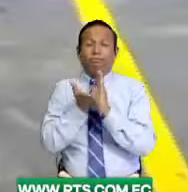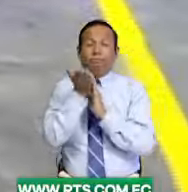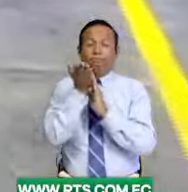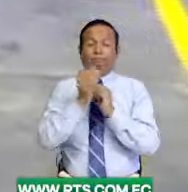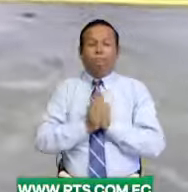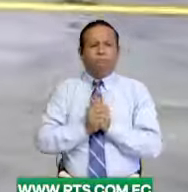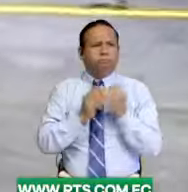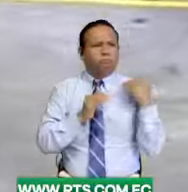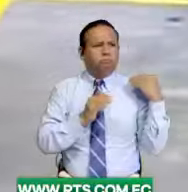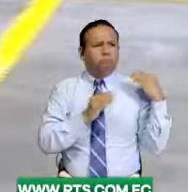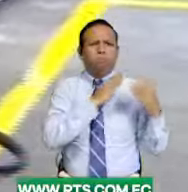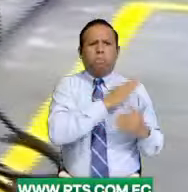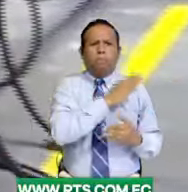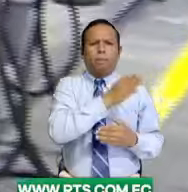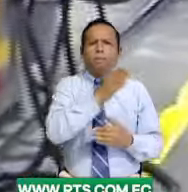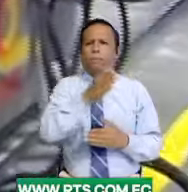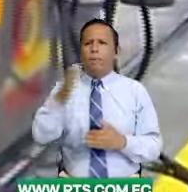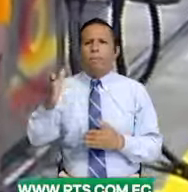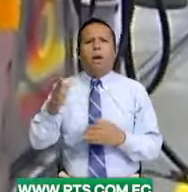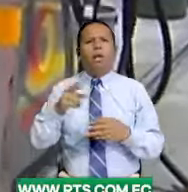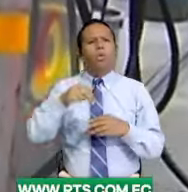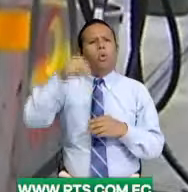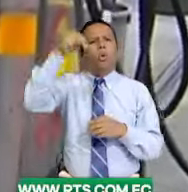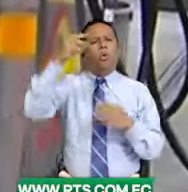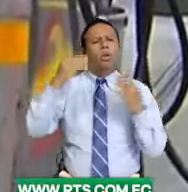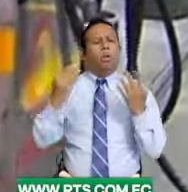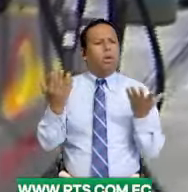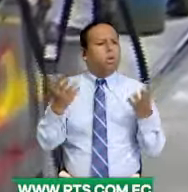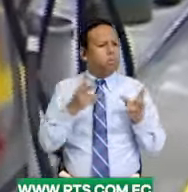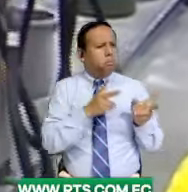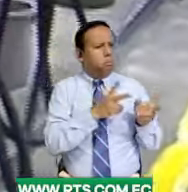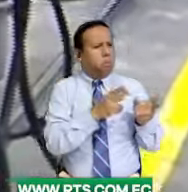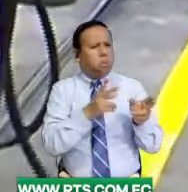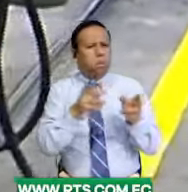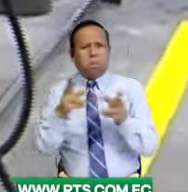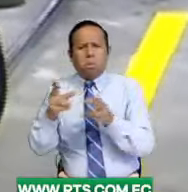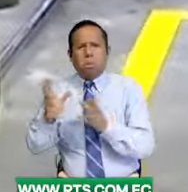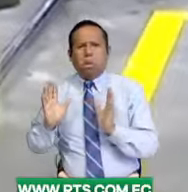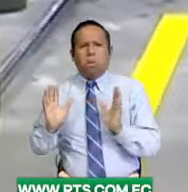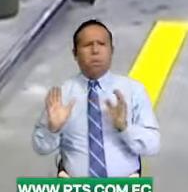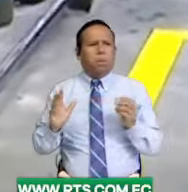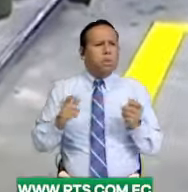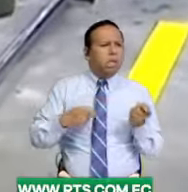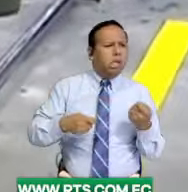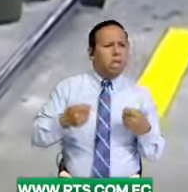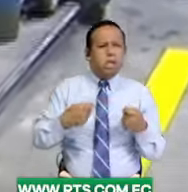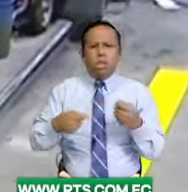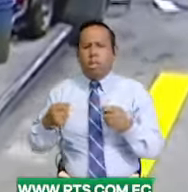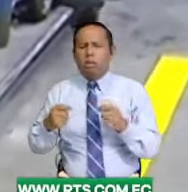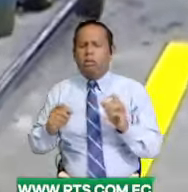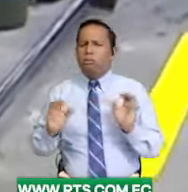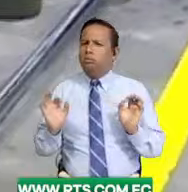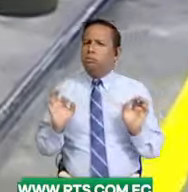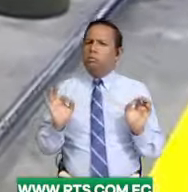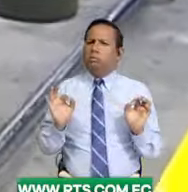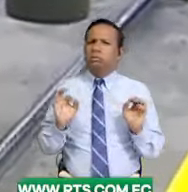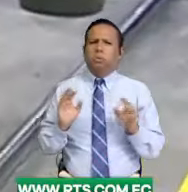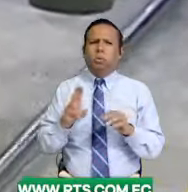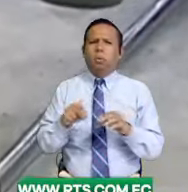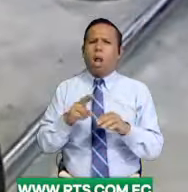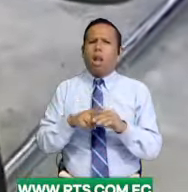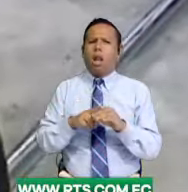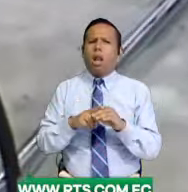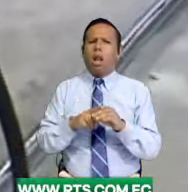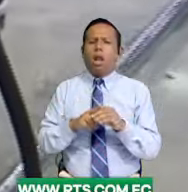Guayaquil y la temática es la misma. No están comercializando, no están vendiendo gasolina Ecopaís,